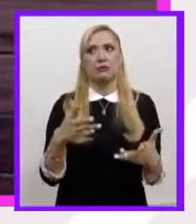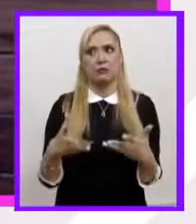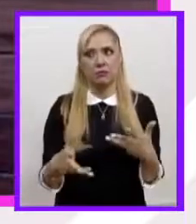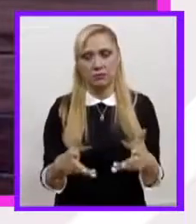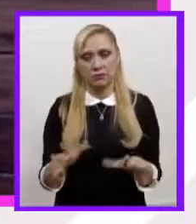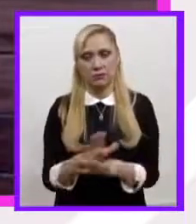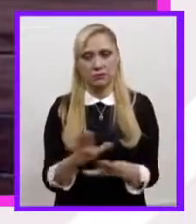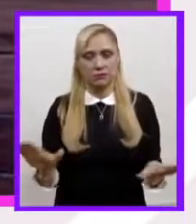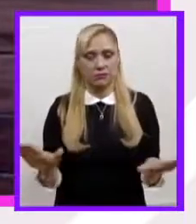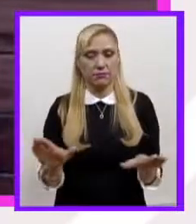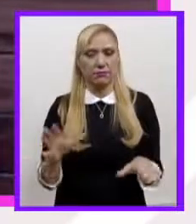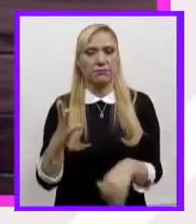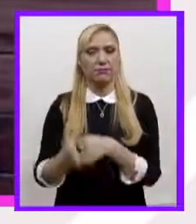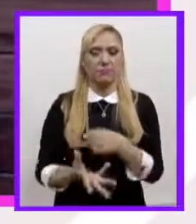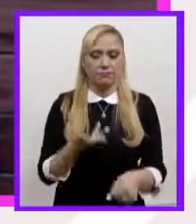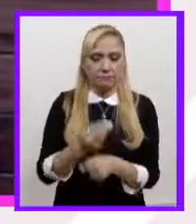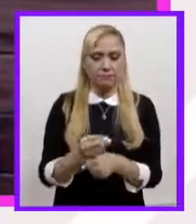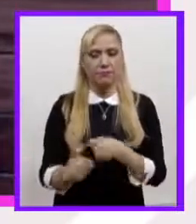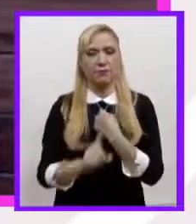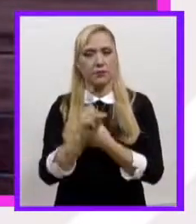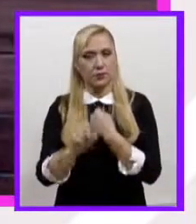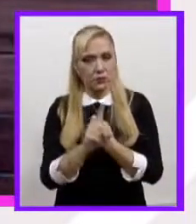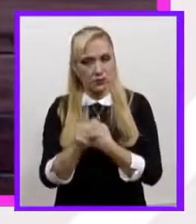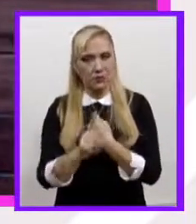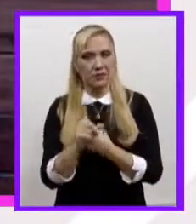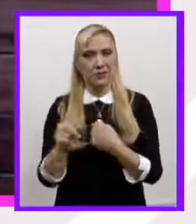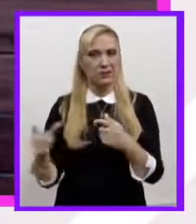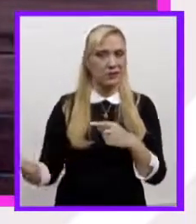de arreglar los conflictos o las